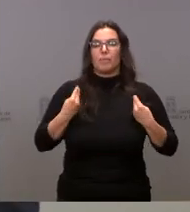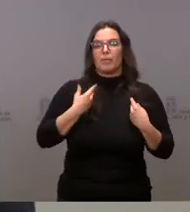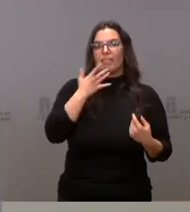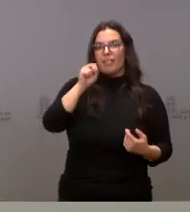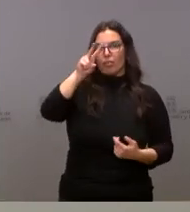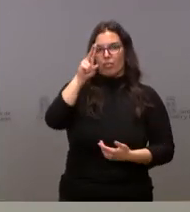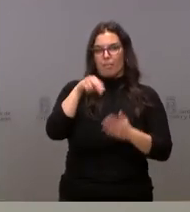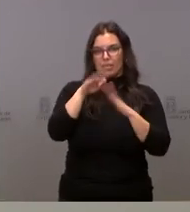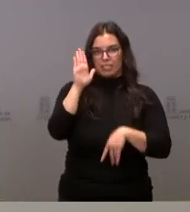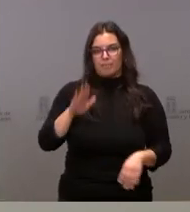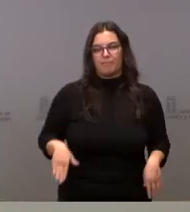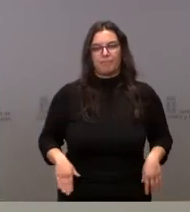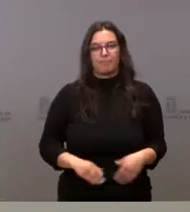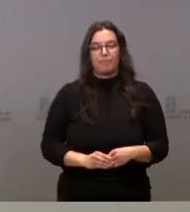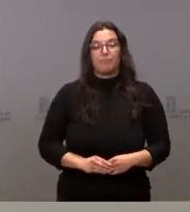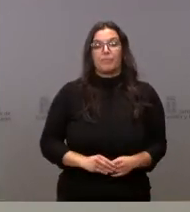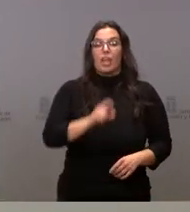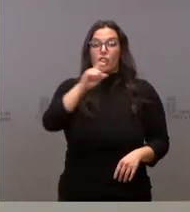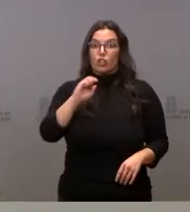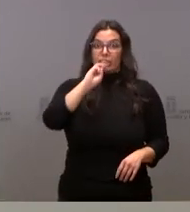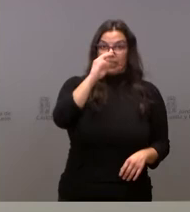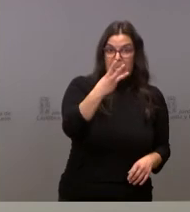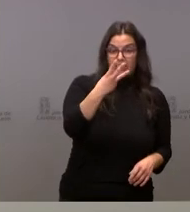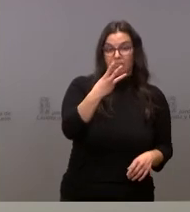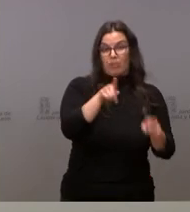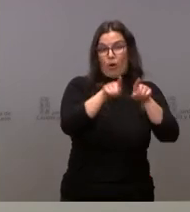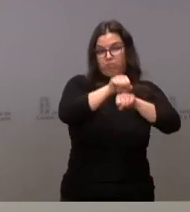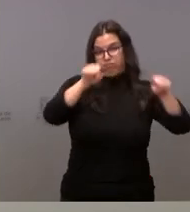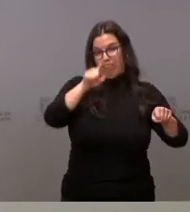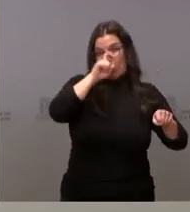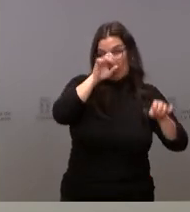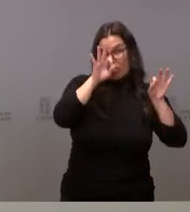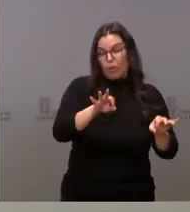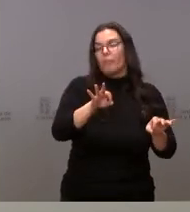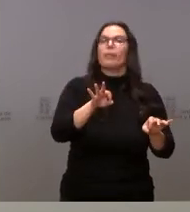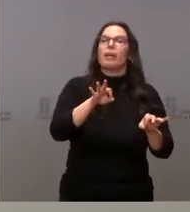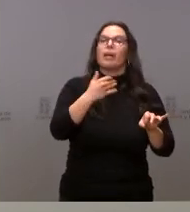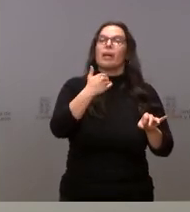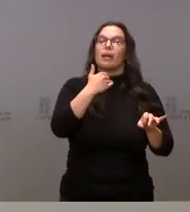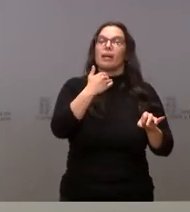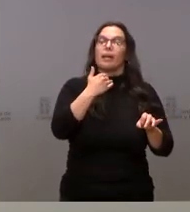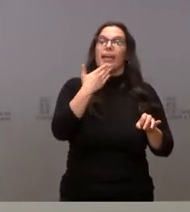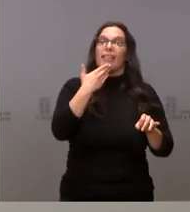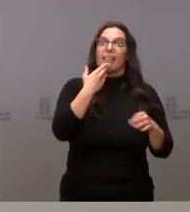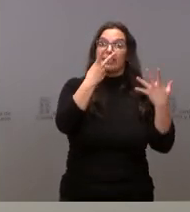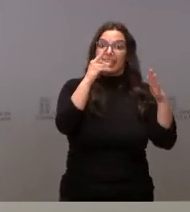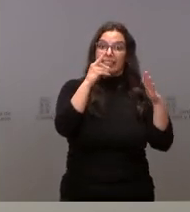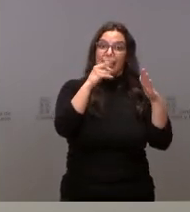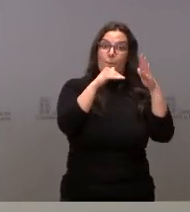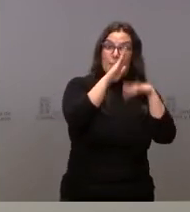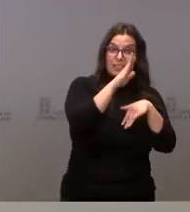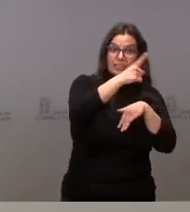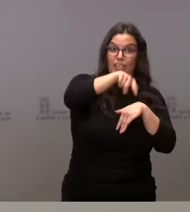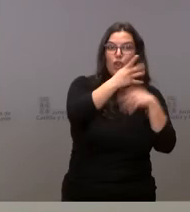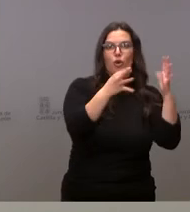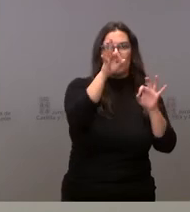años en cuanto a la tercera dosis o vacunación de recuerdo más del 90 por ciento de la población mayor de 70 años ya ha recibido esta